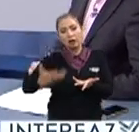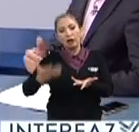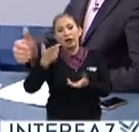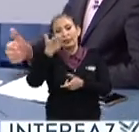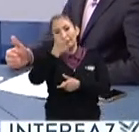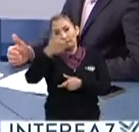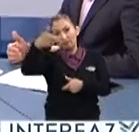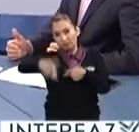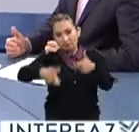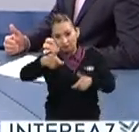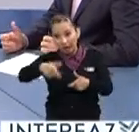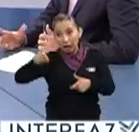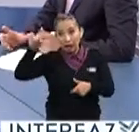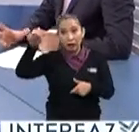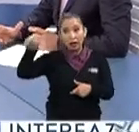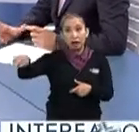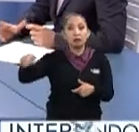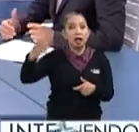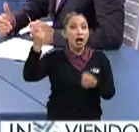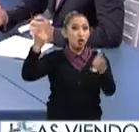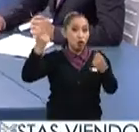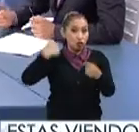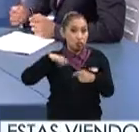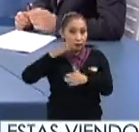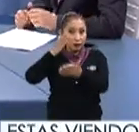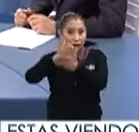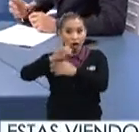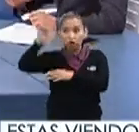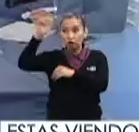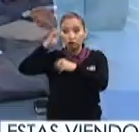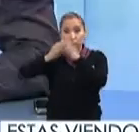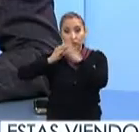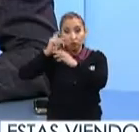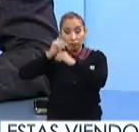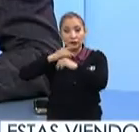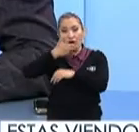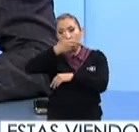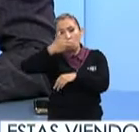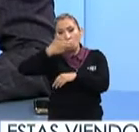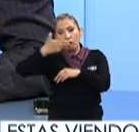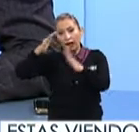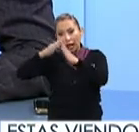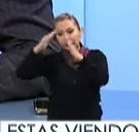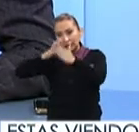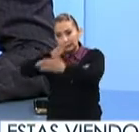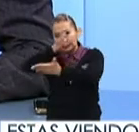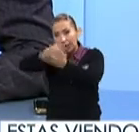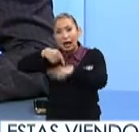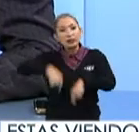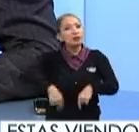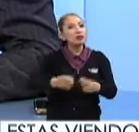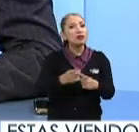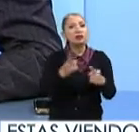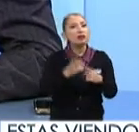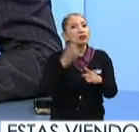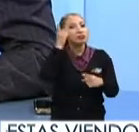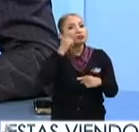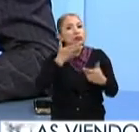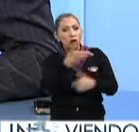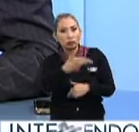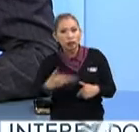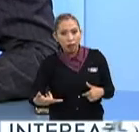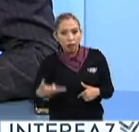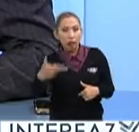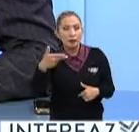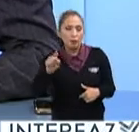forma económica. Allá algunos estudiantes que se van a estudiar a otras partes del mundo se hospedan en casas, ¿no? Aquí en este caso es un hotel